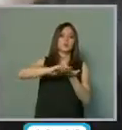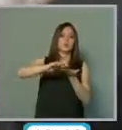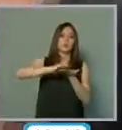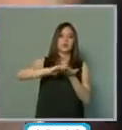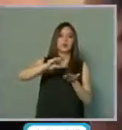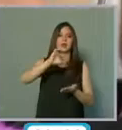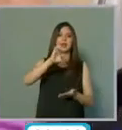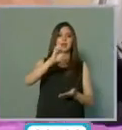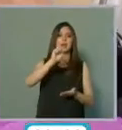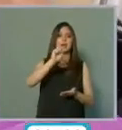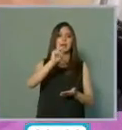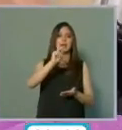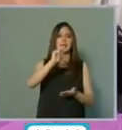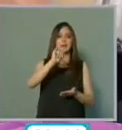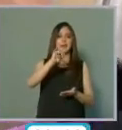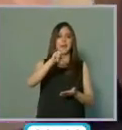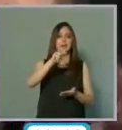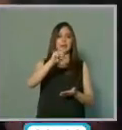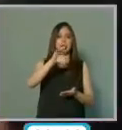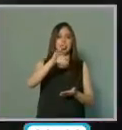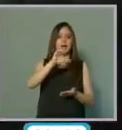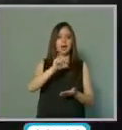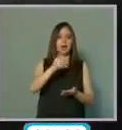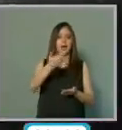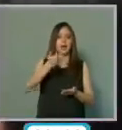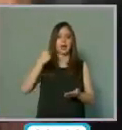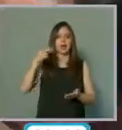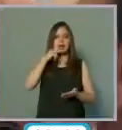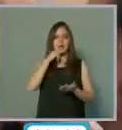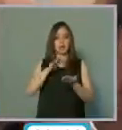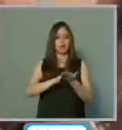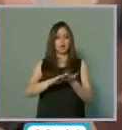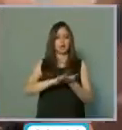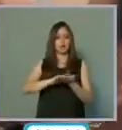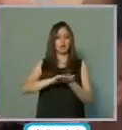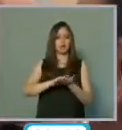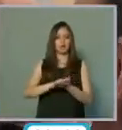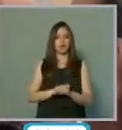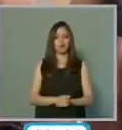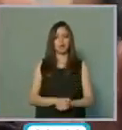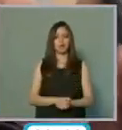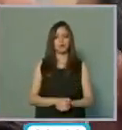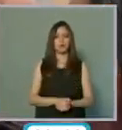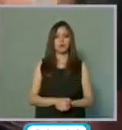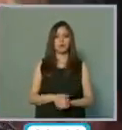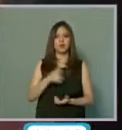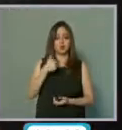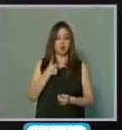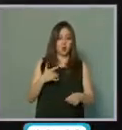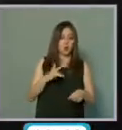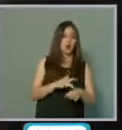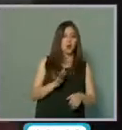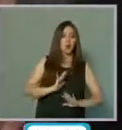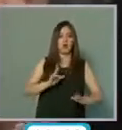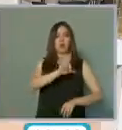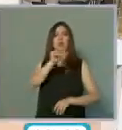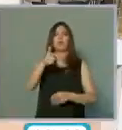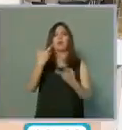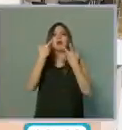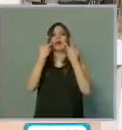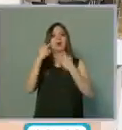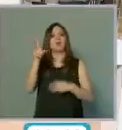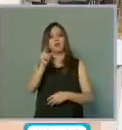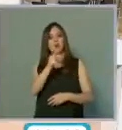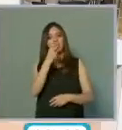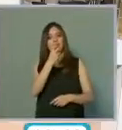espinaca. Y vamos vertiendo entonces rápido, pam. Échele, mi chef. Le echamos no aquí. meto mano porque no voy a hacer la de mal. No, está bien, compañera, de eso se trata